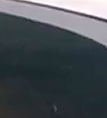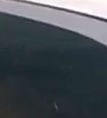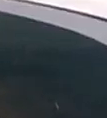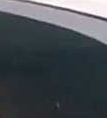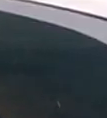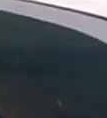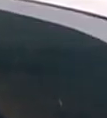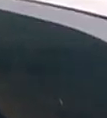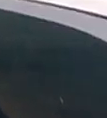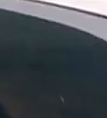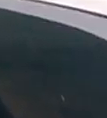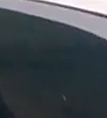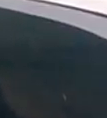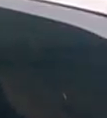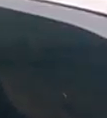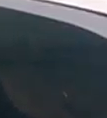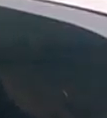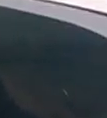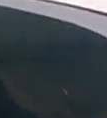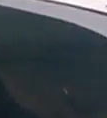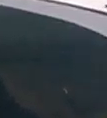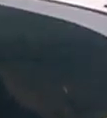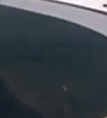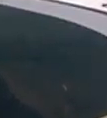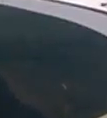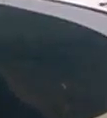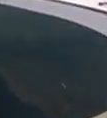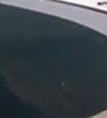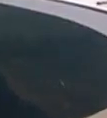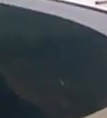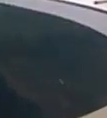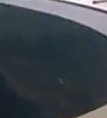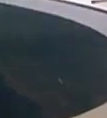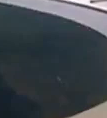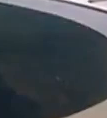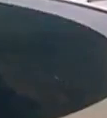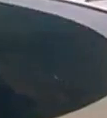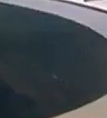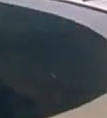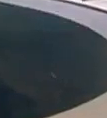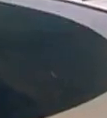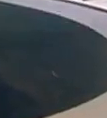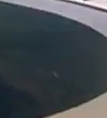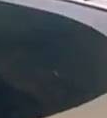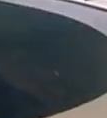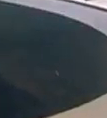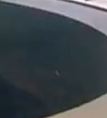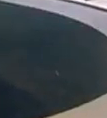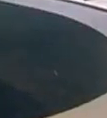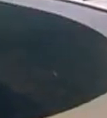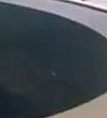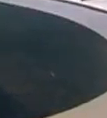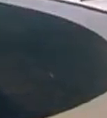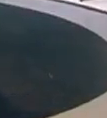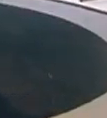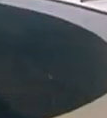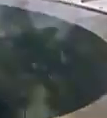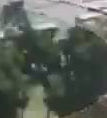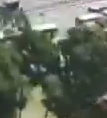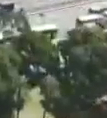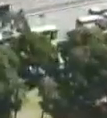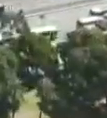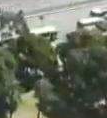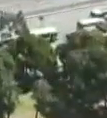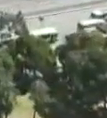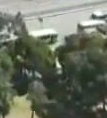Bien, nosotros a esta hora, Barry, disculpa, vamos a establecer un contacto para escuchar a la vicepresidenta ejecutiva de la República. La tenemos.